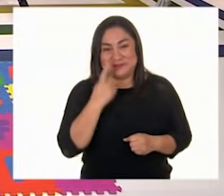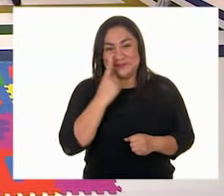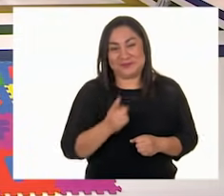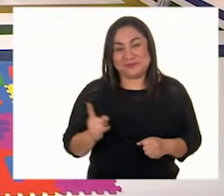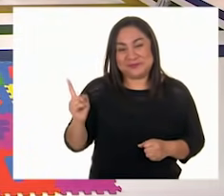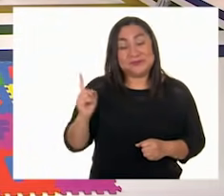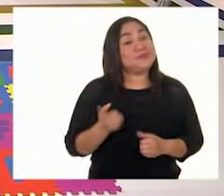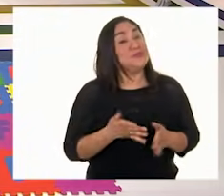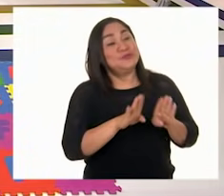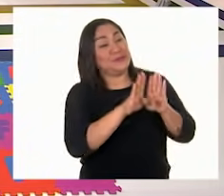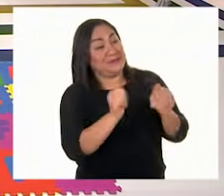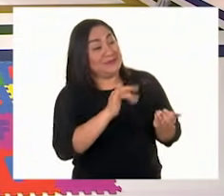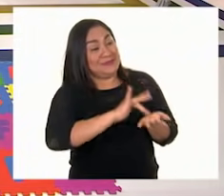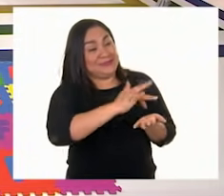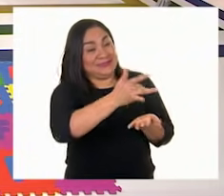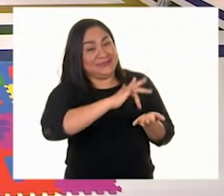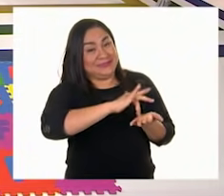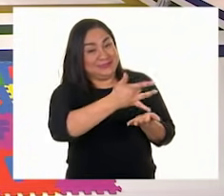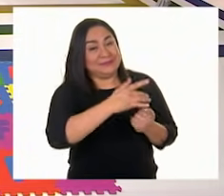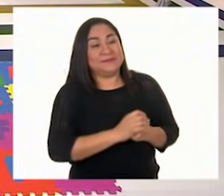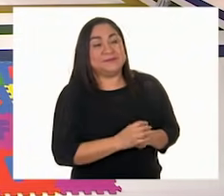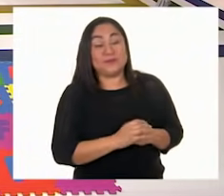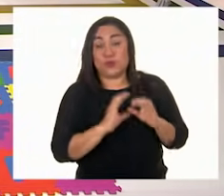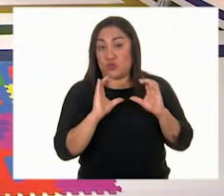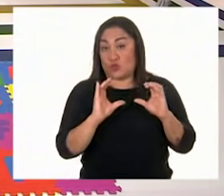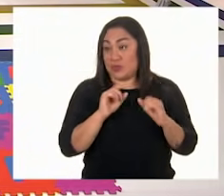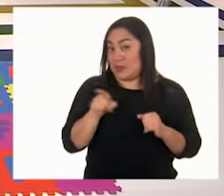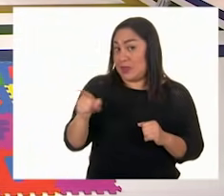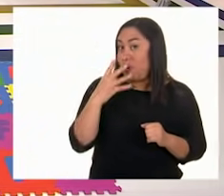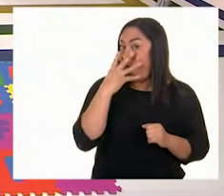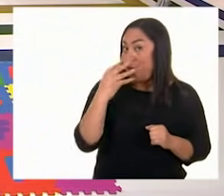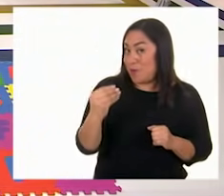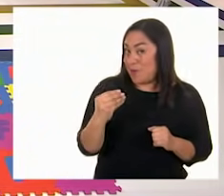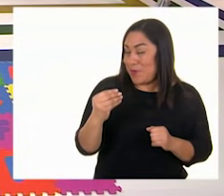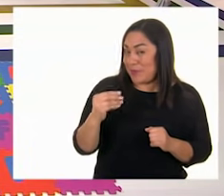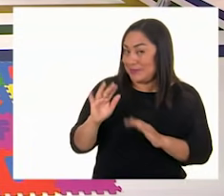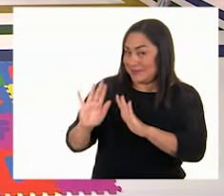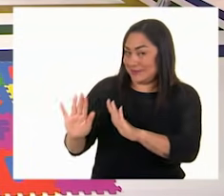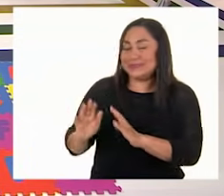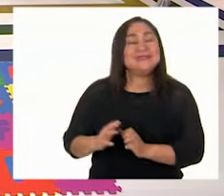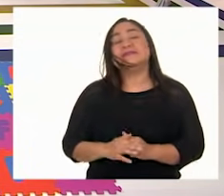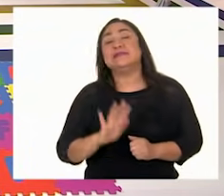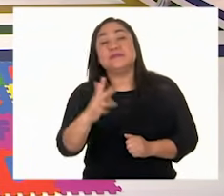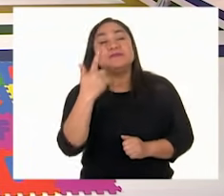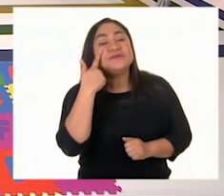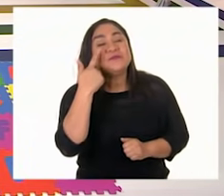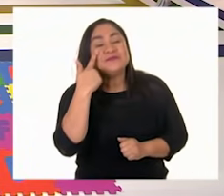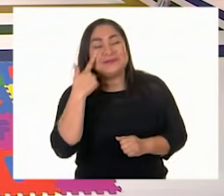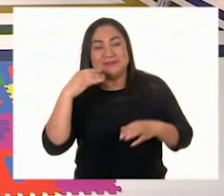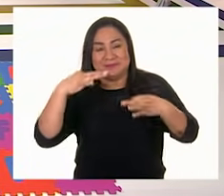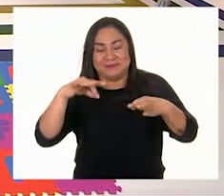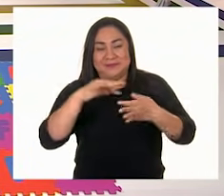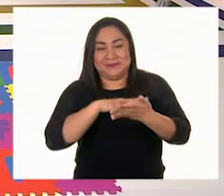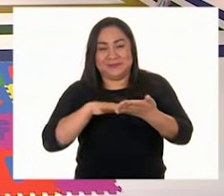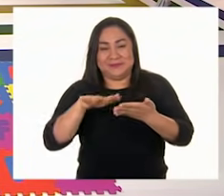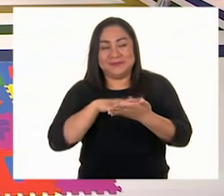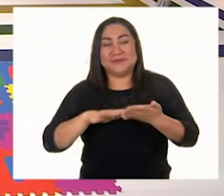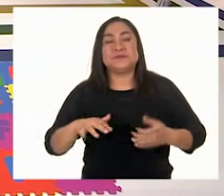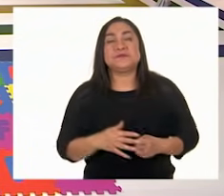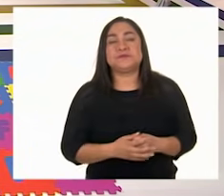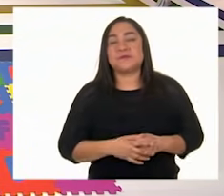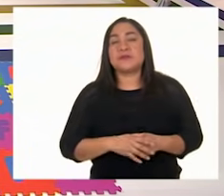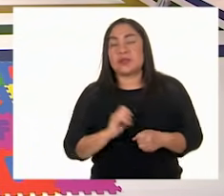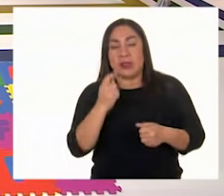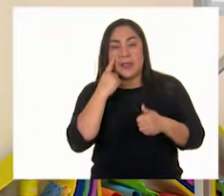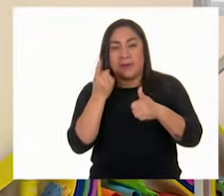¿Cómo estás? Muchas gracias, ¿eh? Cuidado con el lobo, cuidado con el lobo. Muy bien. Aquí está, maestra. Vamos a ver la